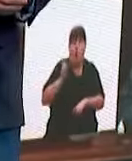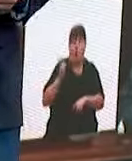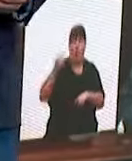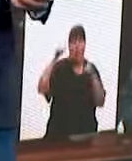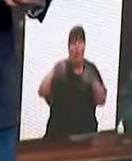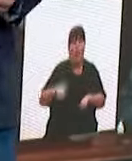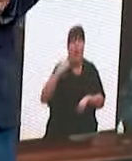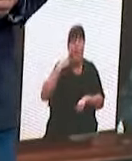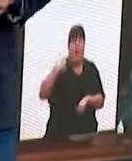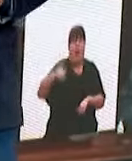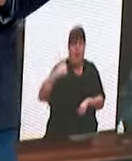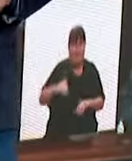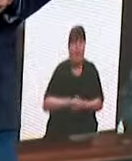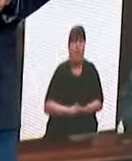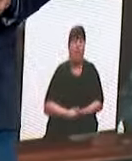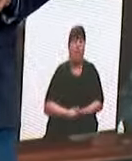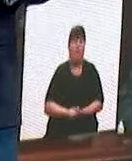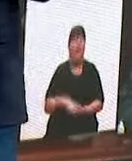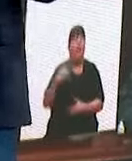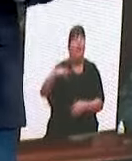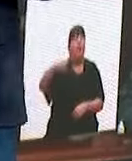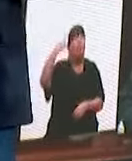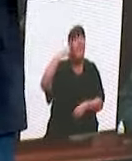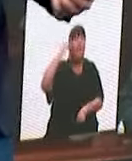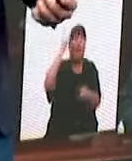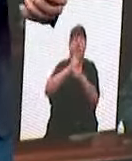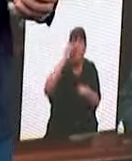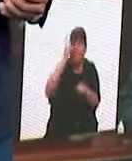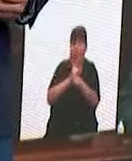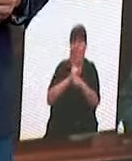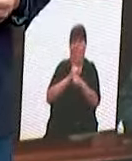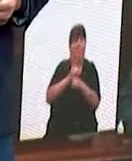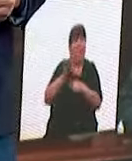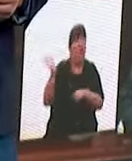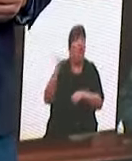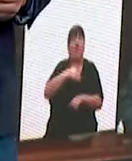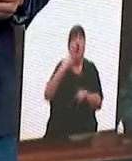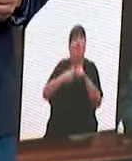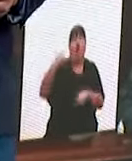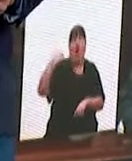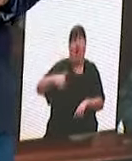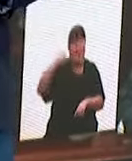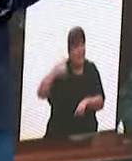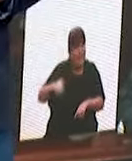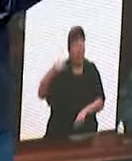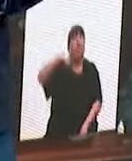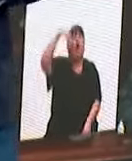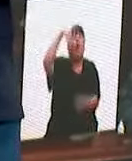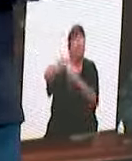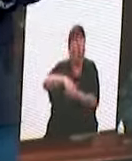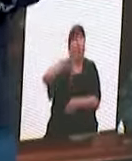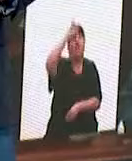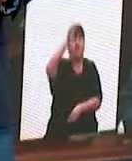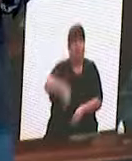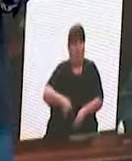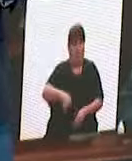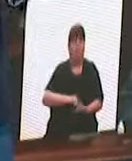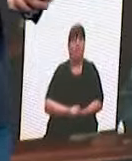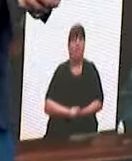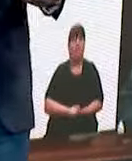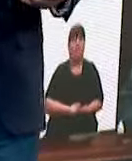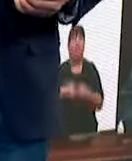y que los jubilados tendrían que, de haberse aprobado esta... Sí. Esta legislación justamente... Bueno, eso fue una fuerte